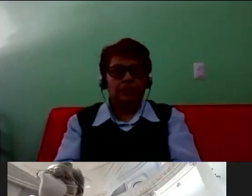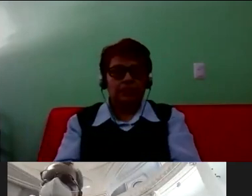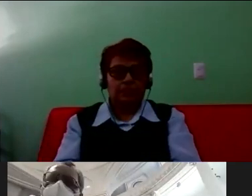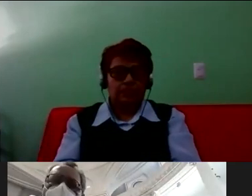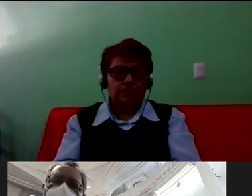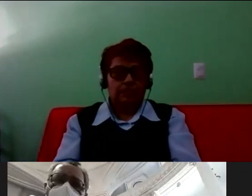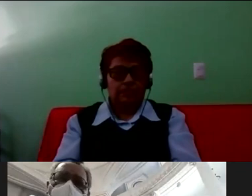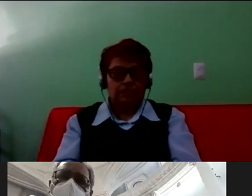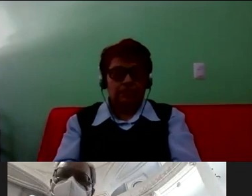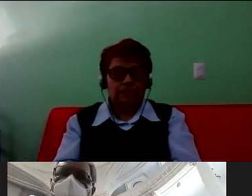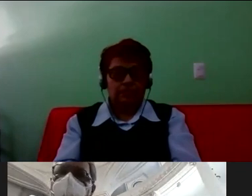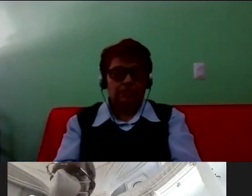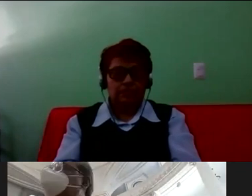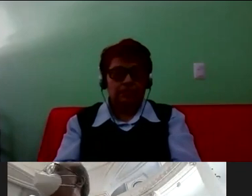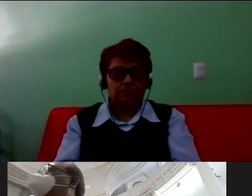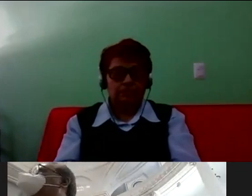No.